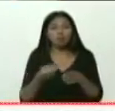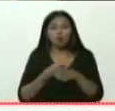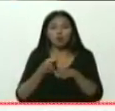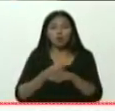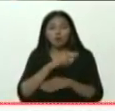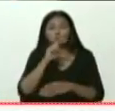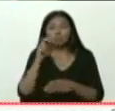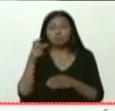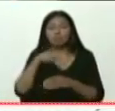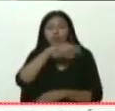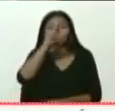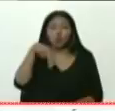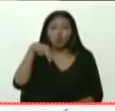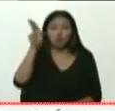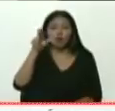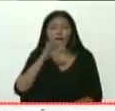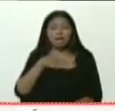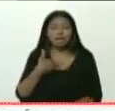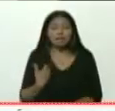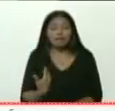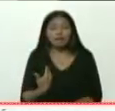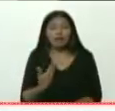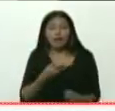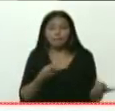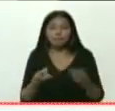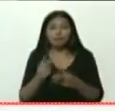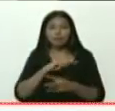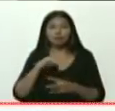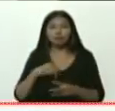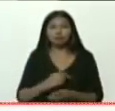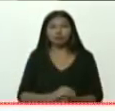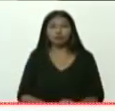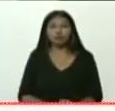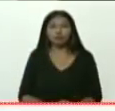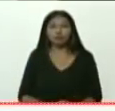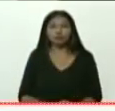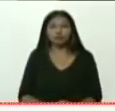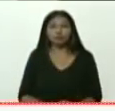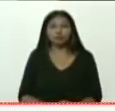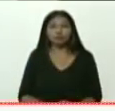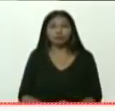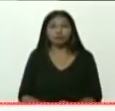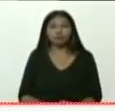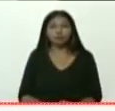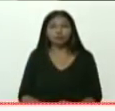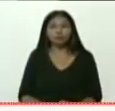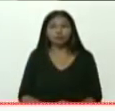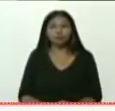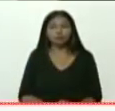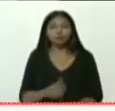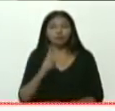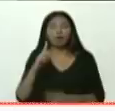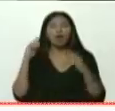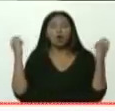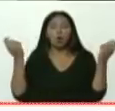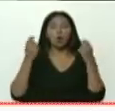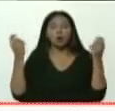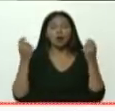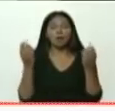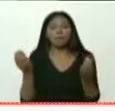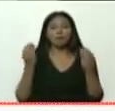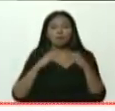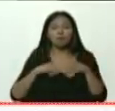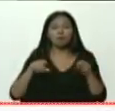Noruega quiera invitarnos a una jornada para